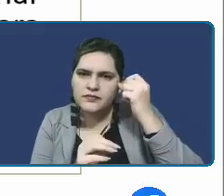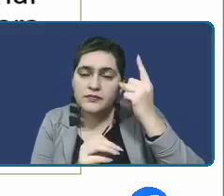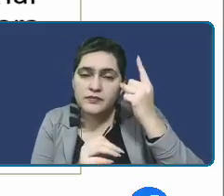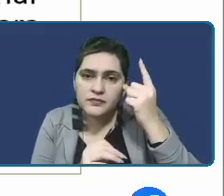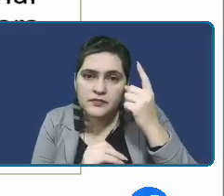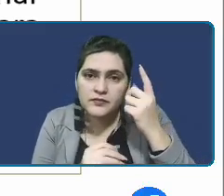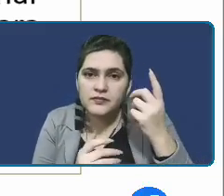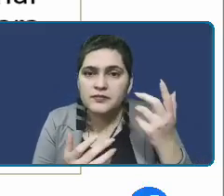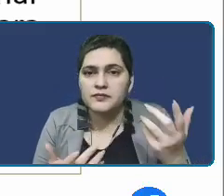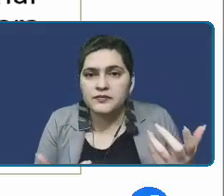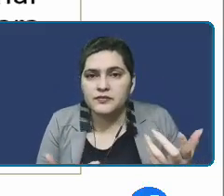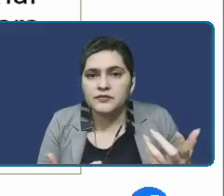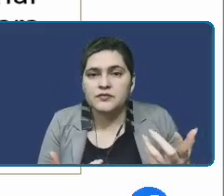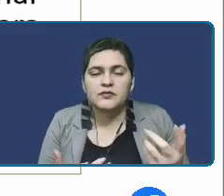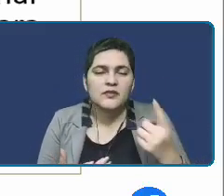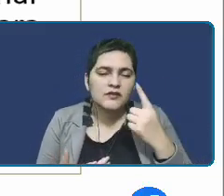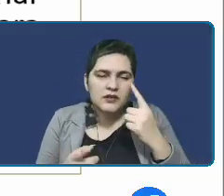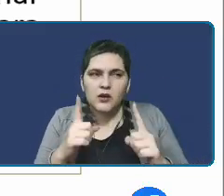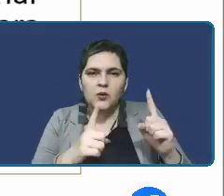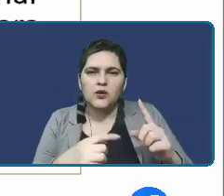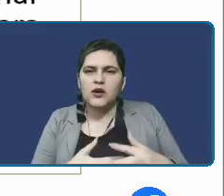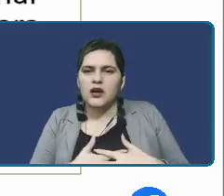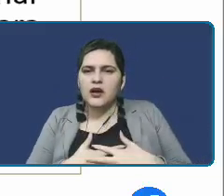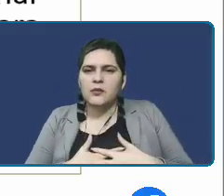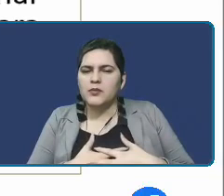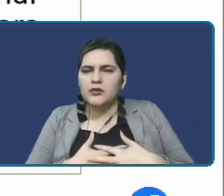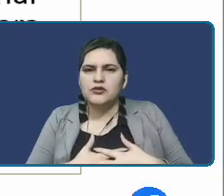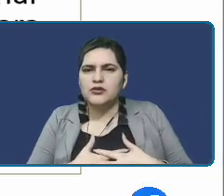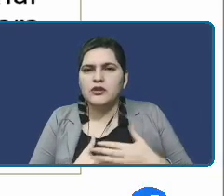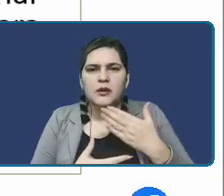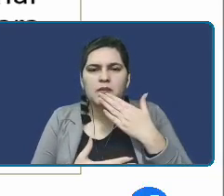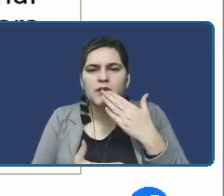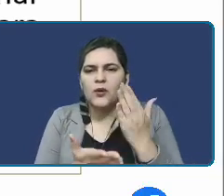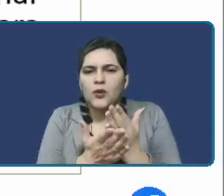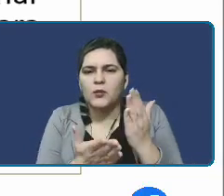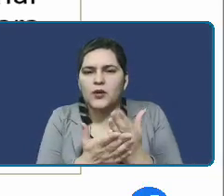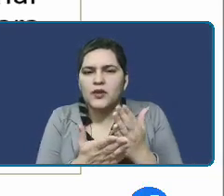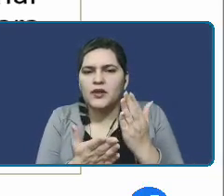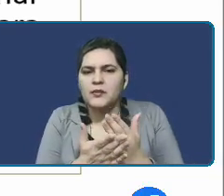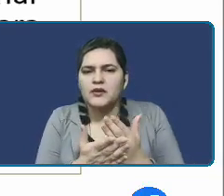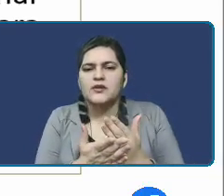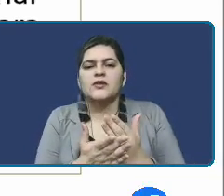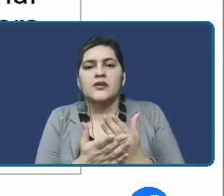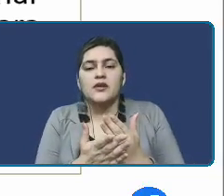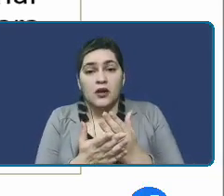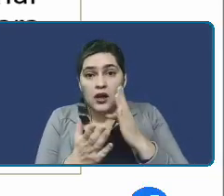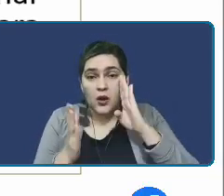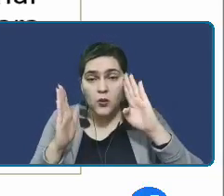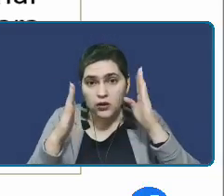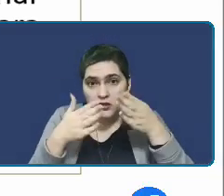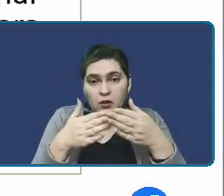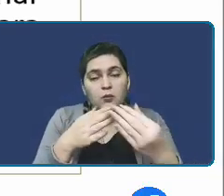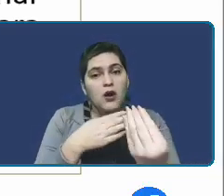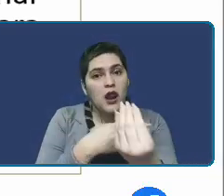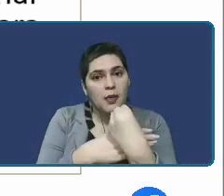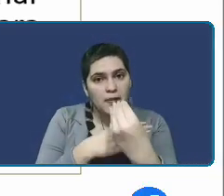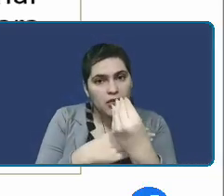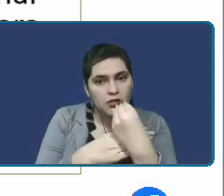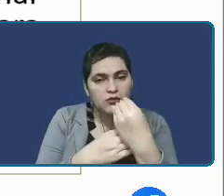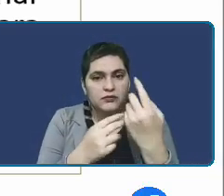de emoción y de comportamiento entre autismo y los alimentos. Entonces,